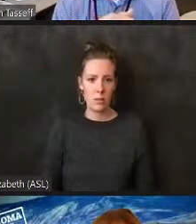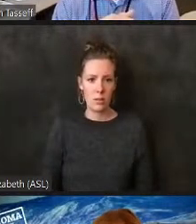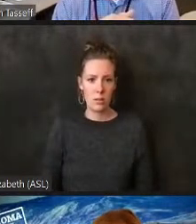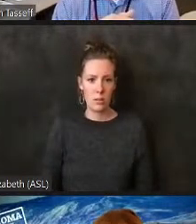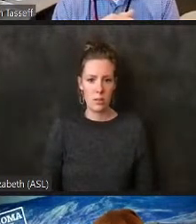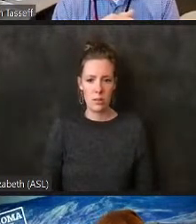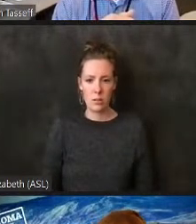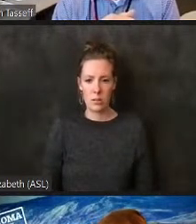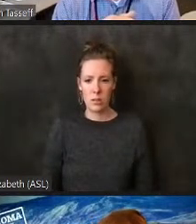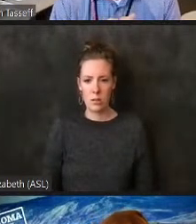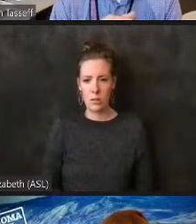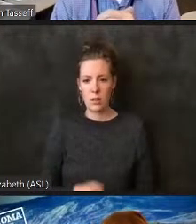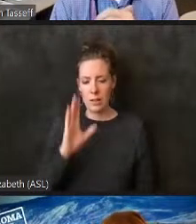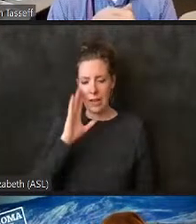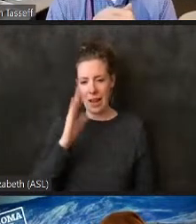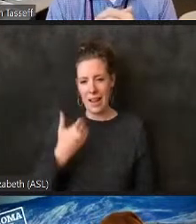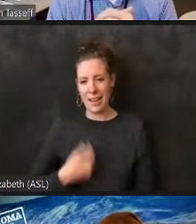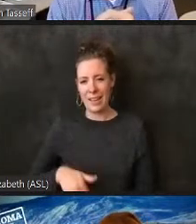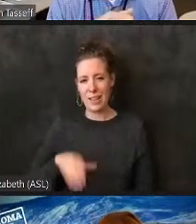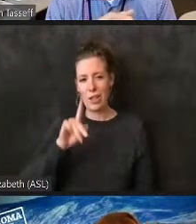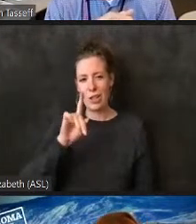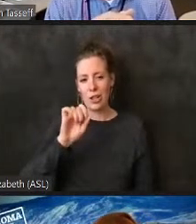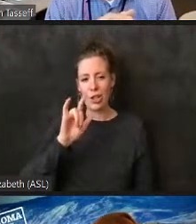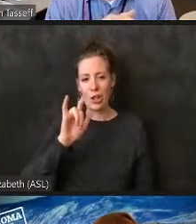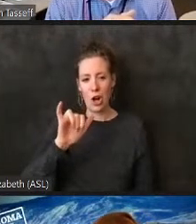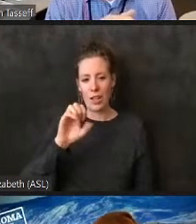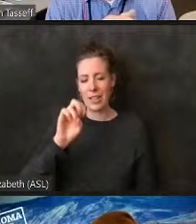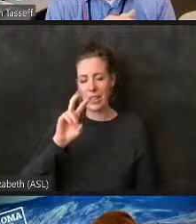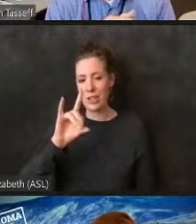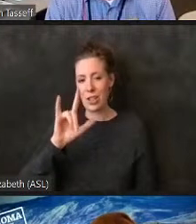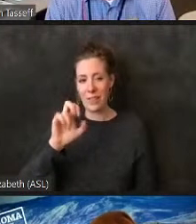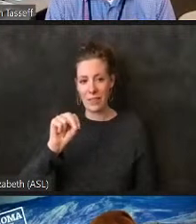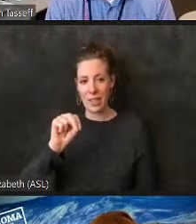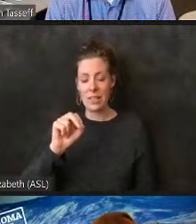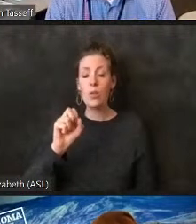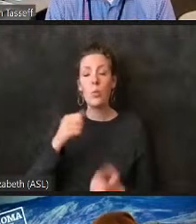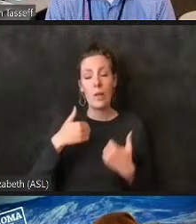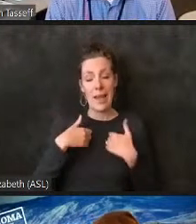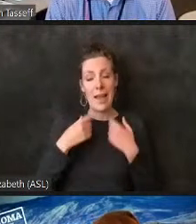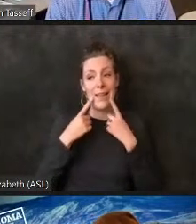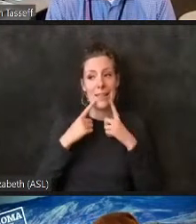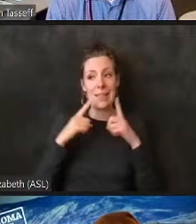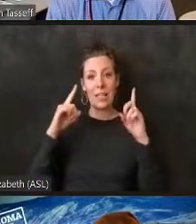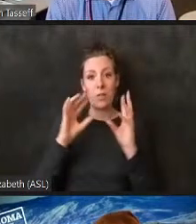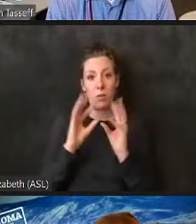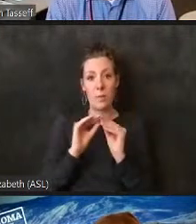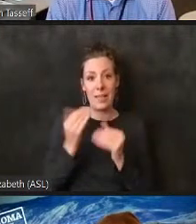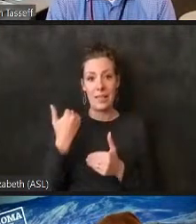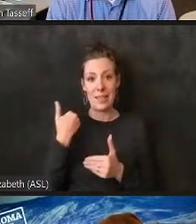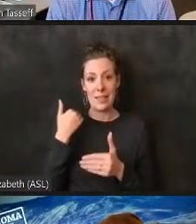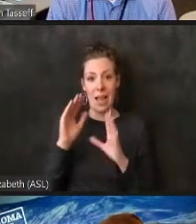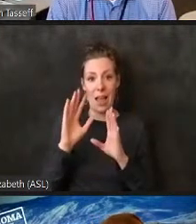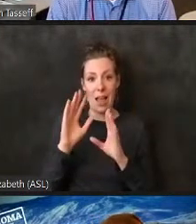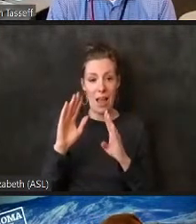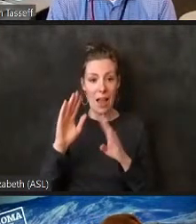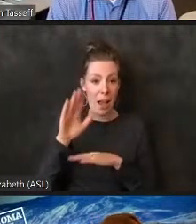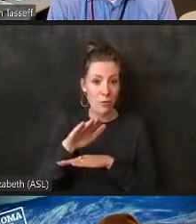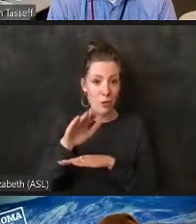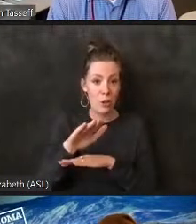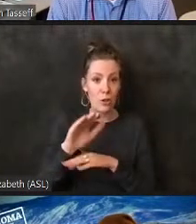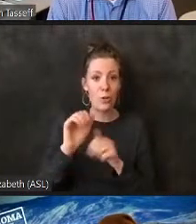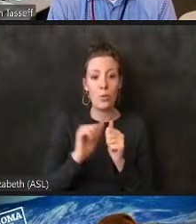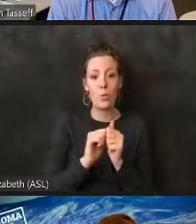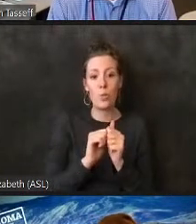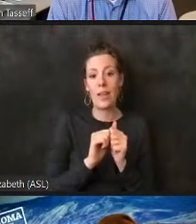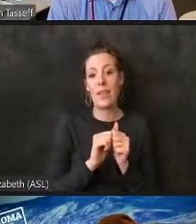Hi, yes, Carly Sullivan, EMS. We did have a very successful meeting this afternoon. Sí, tuvimos una junta esta tarde